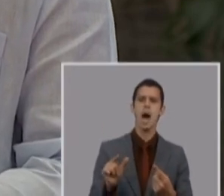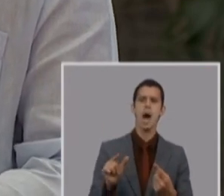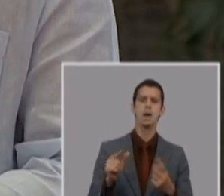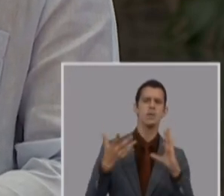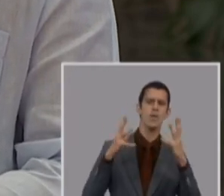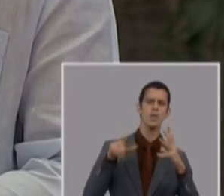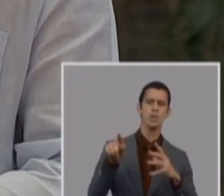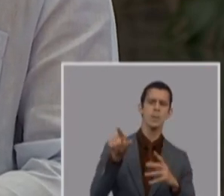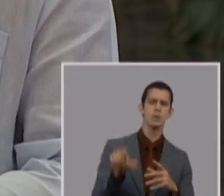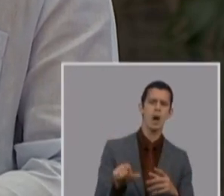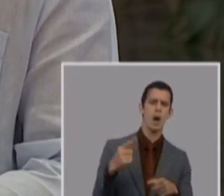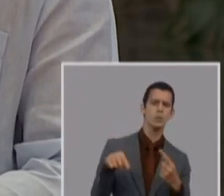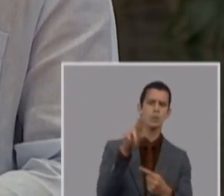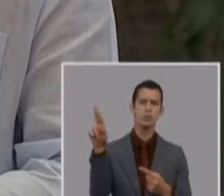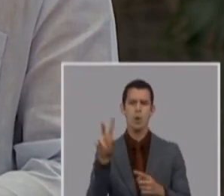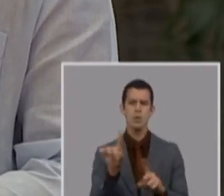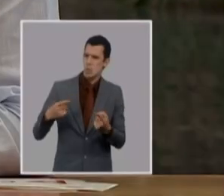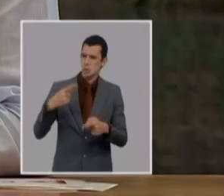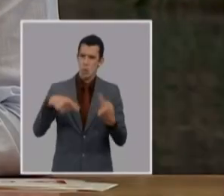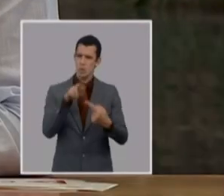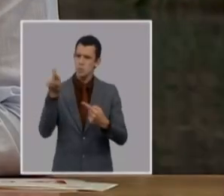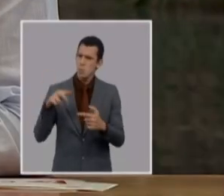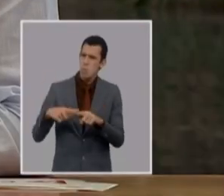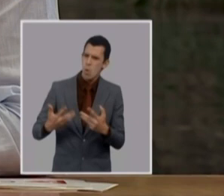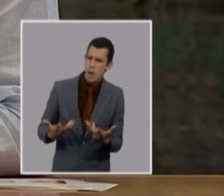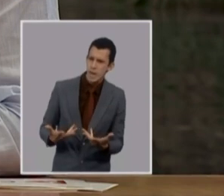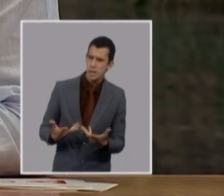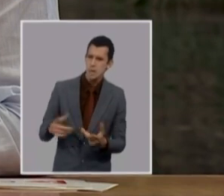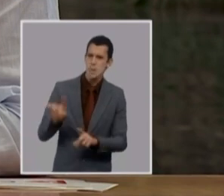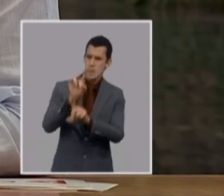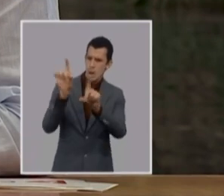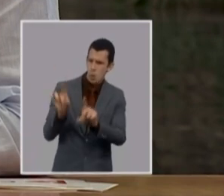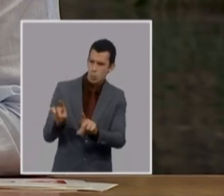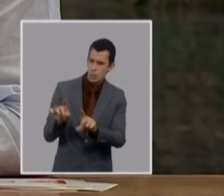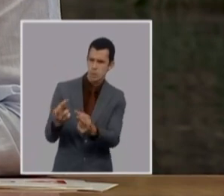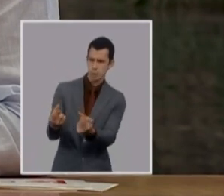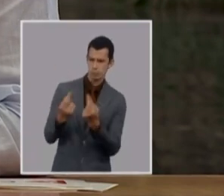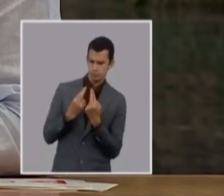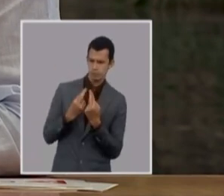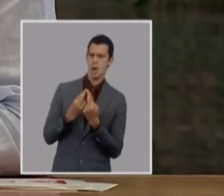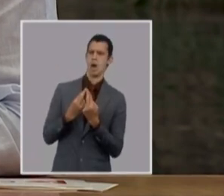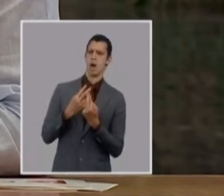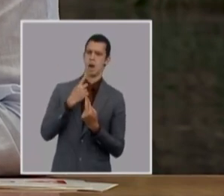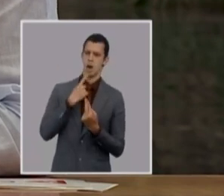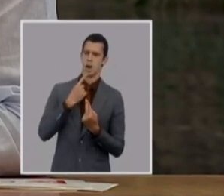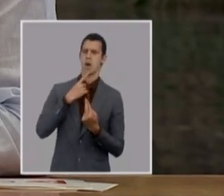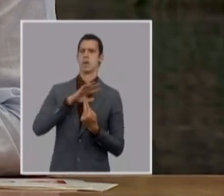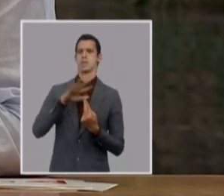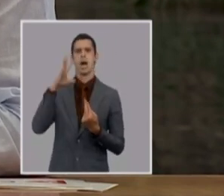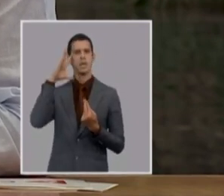sido maltratado o sea es también llamado a la paz a la concordia entre las